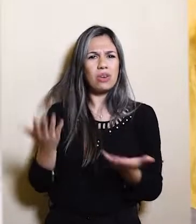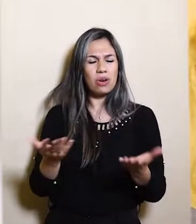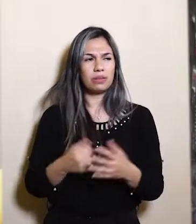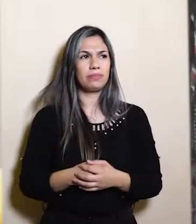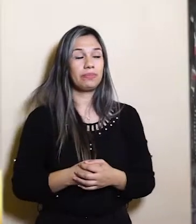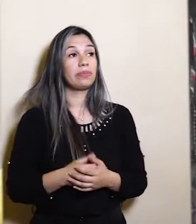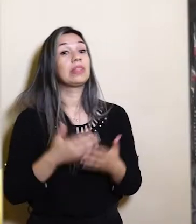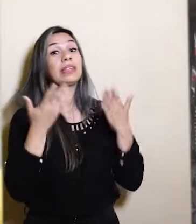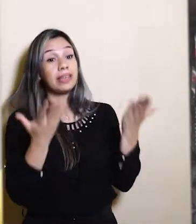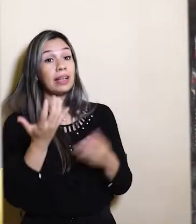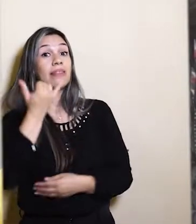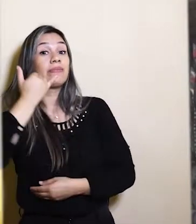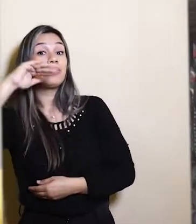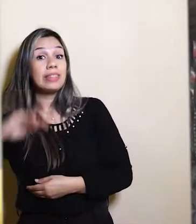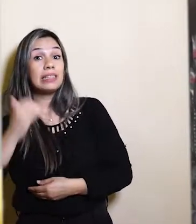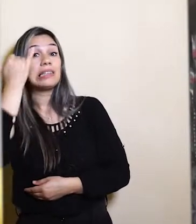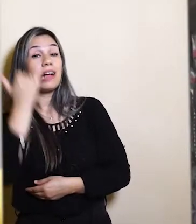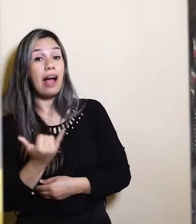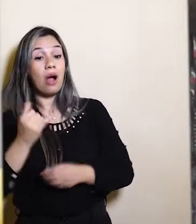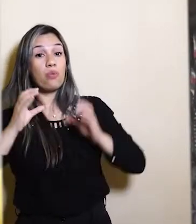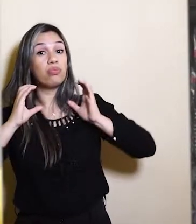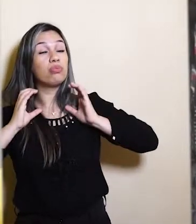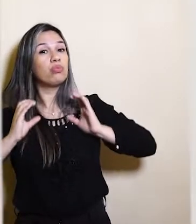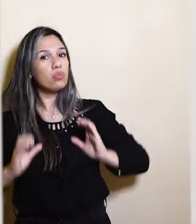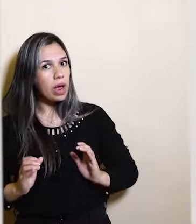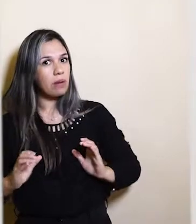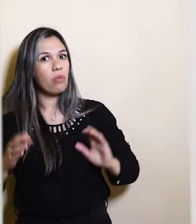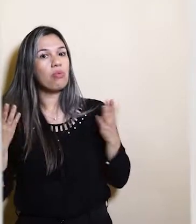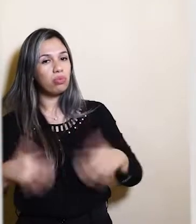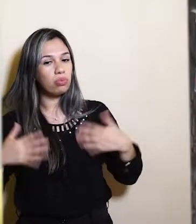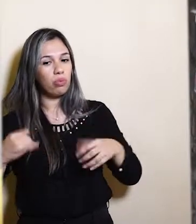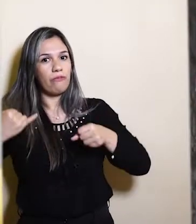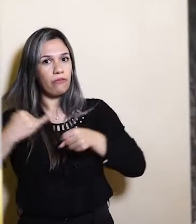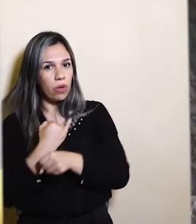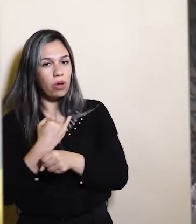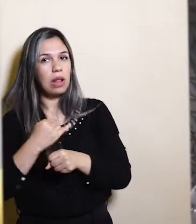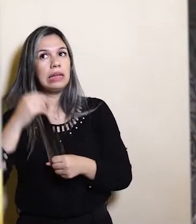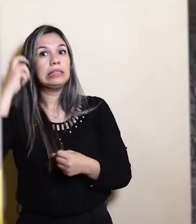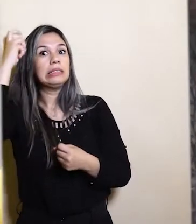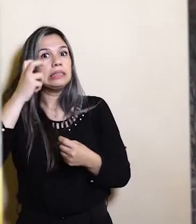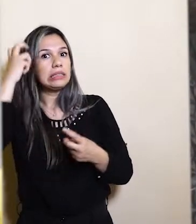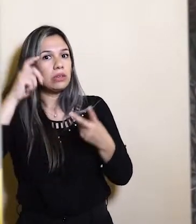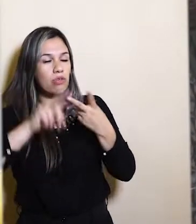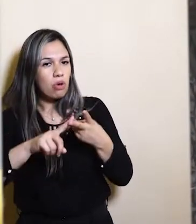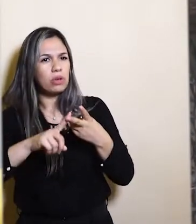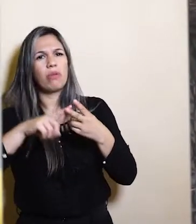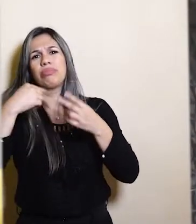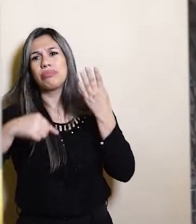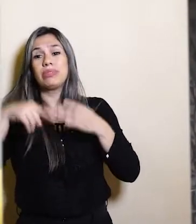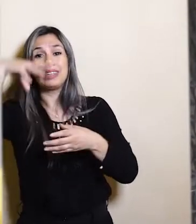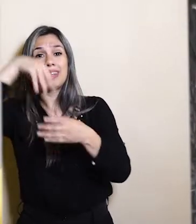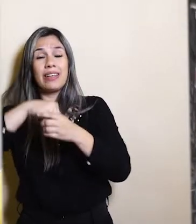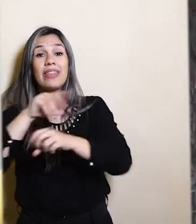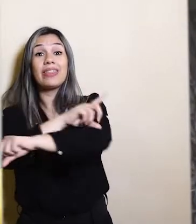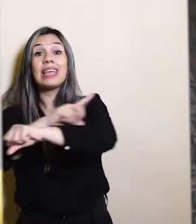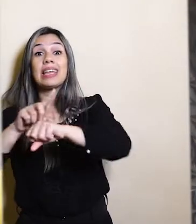que además sufre daños físicos, psicológicos, emocionales, muchas veces irreparable, que bajo el derecho internacional inclusive